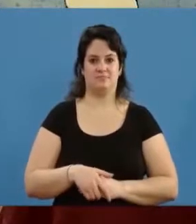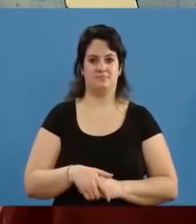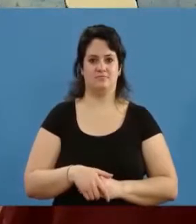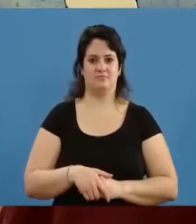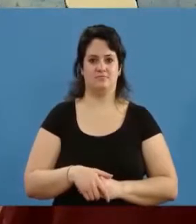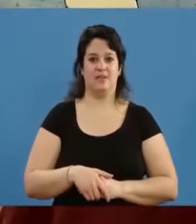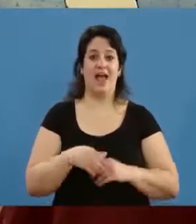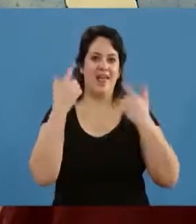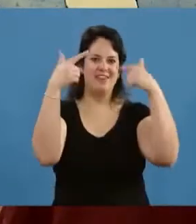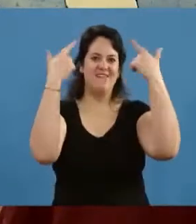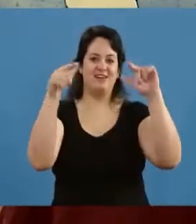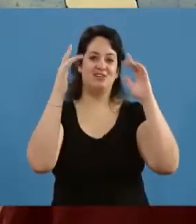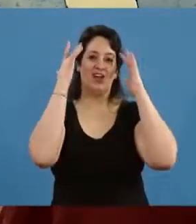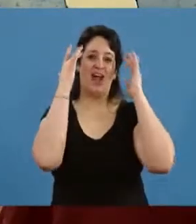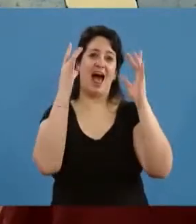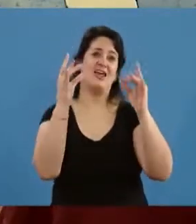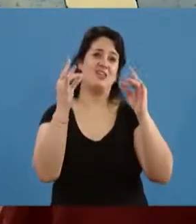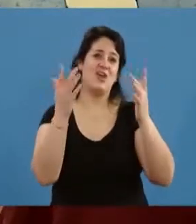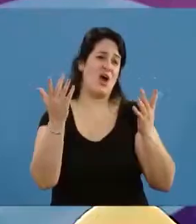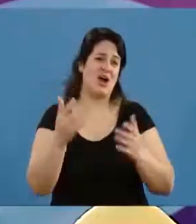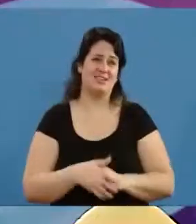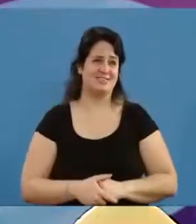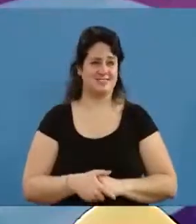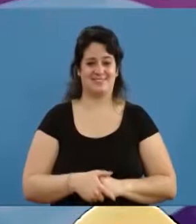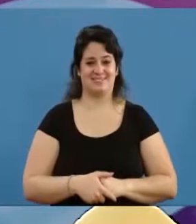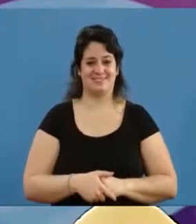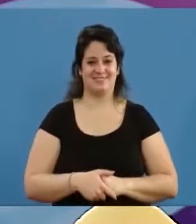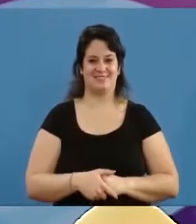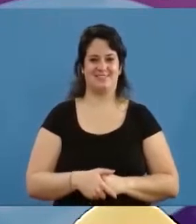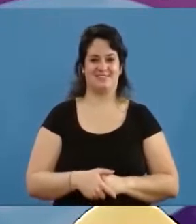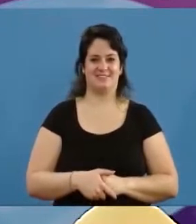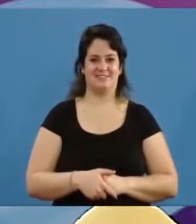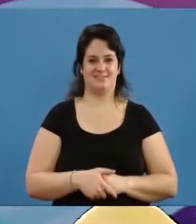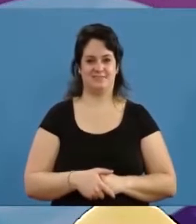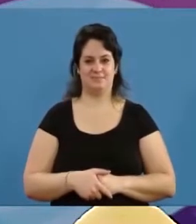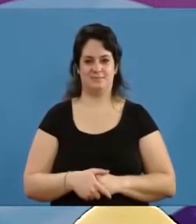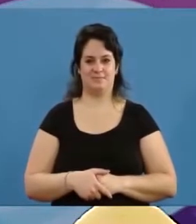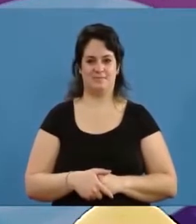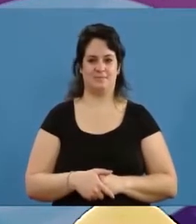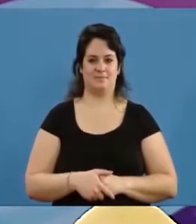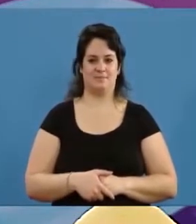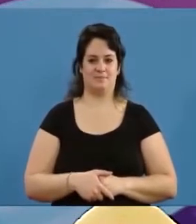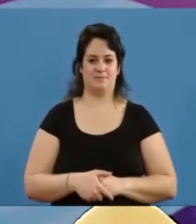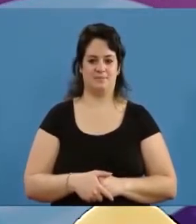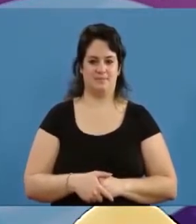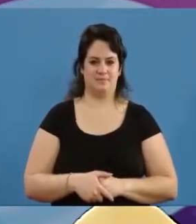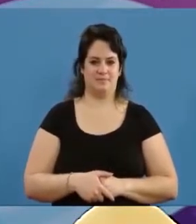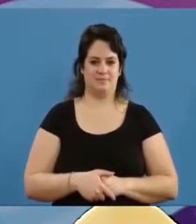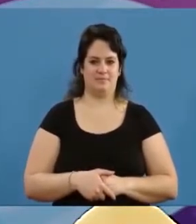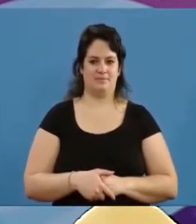Adiós, aventura con los dinosaurios. Adiós, aventuras con los dinosaurios.